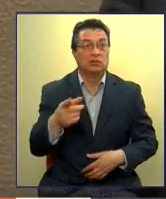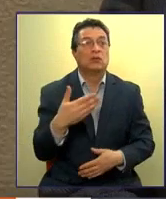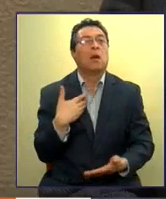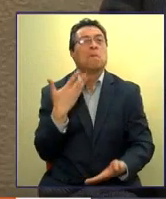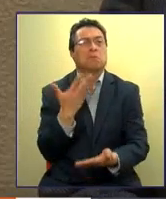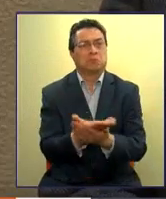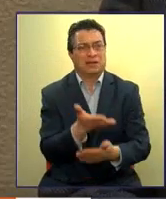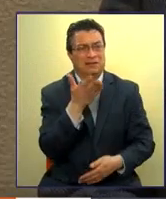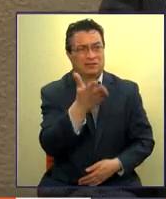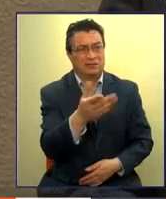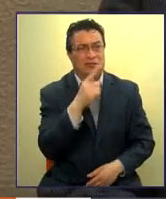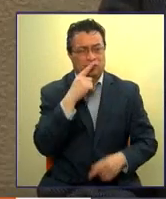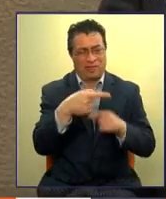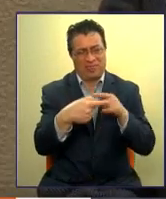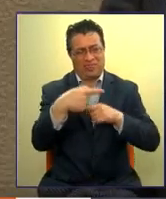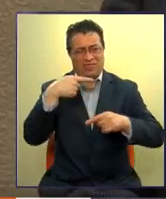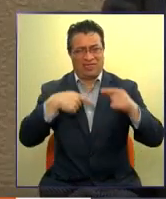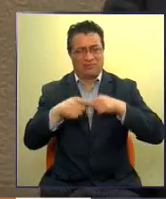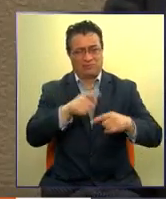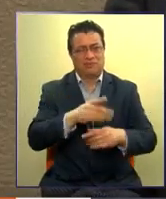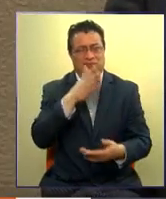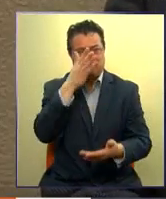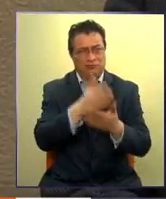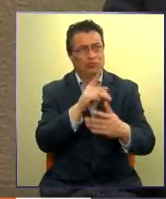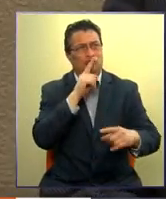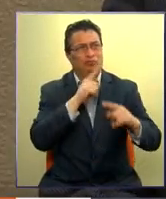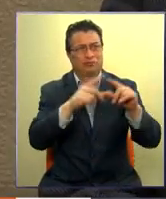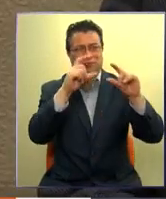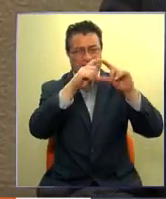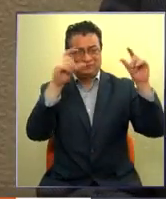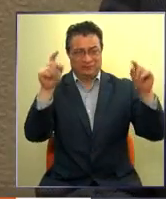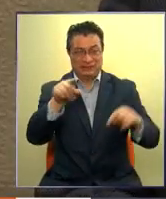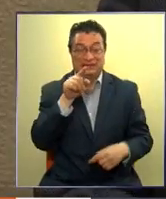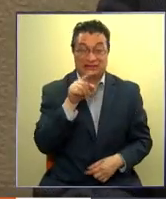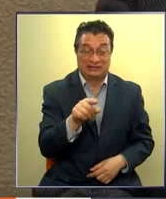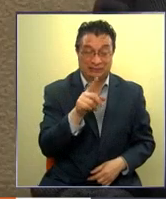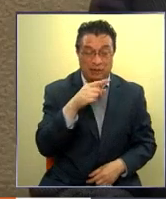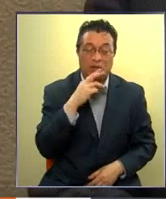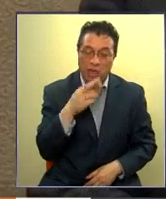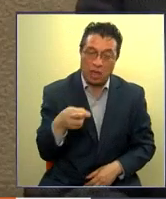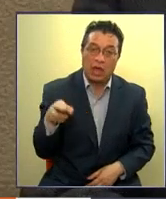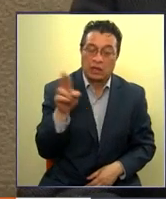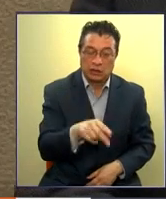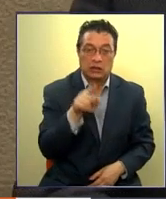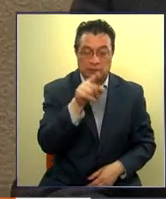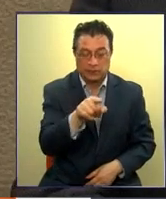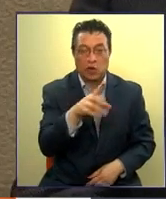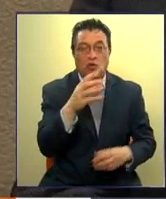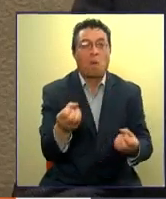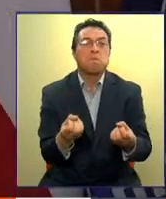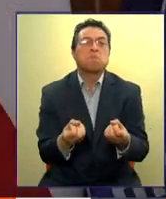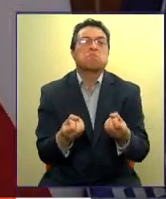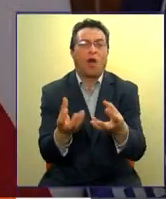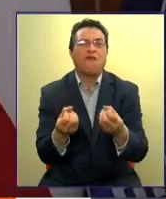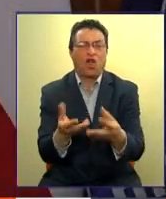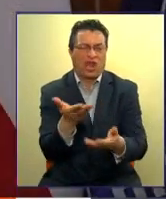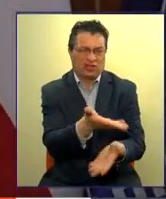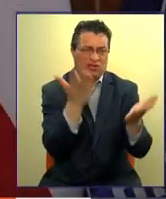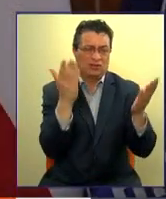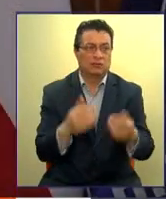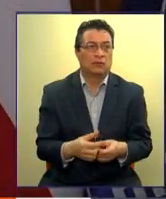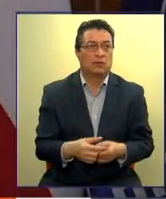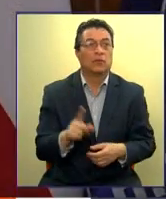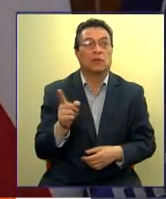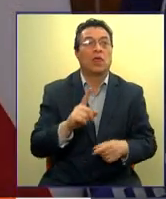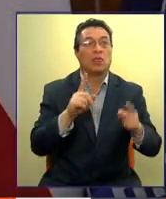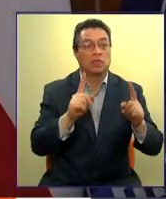que y atrás a esta designación porque es reiteró e insisto es una provocación hay que validar